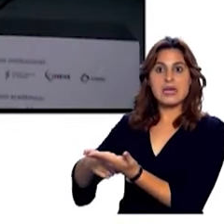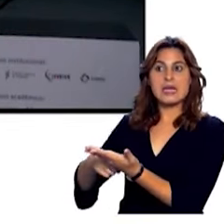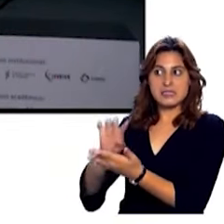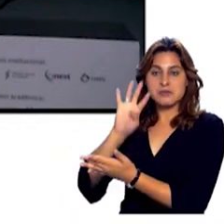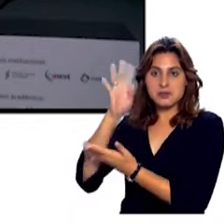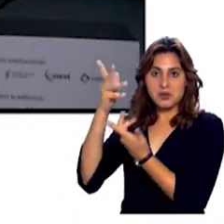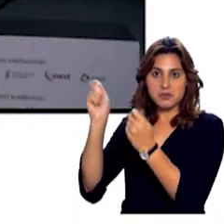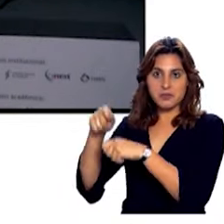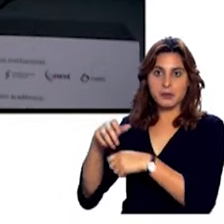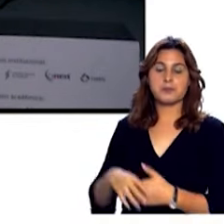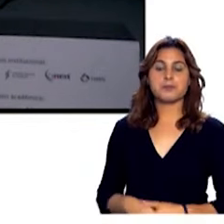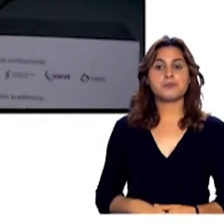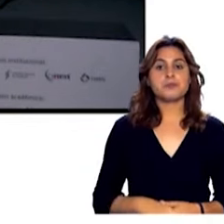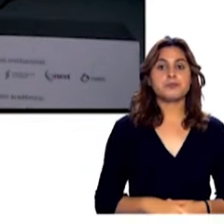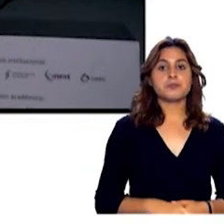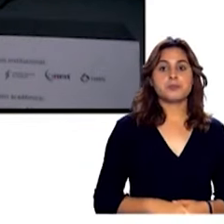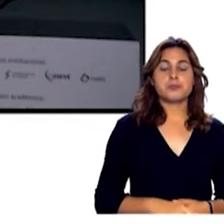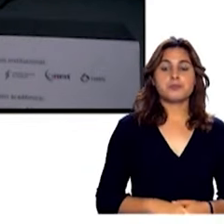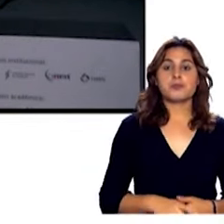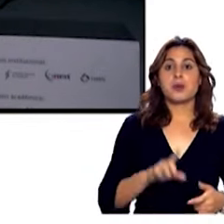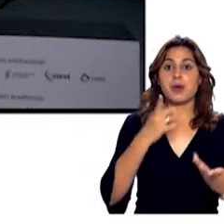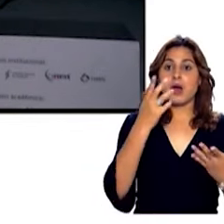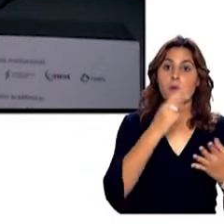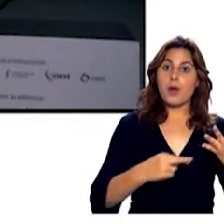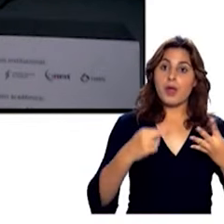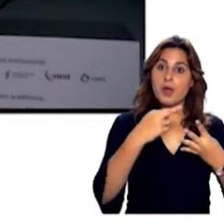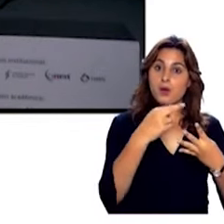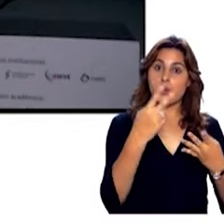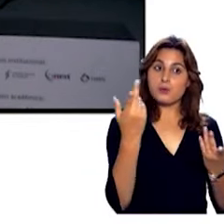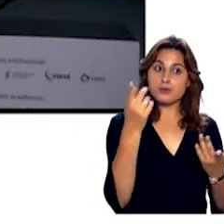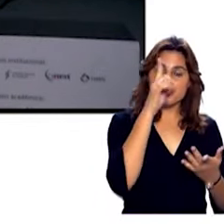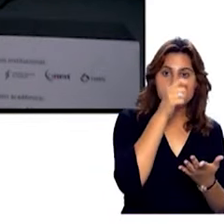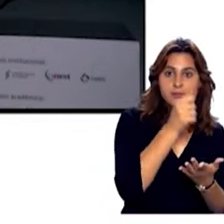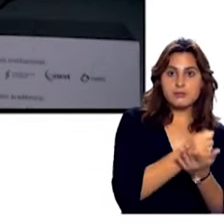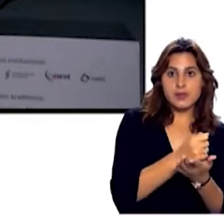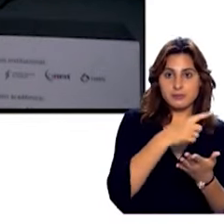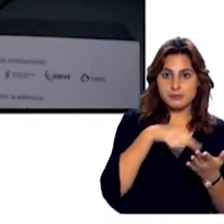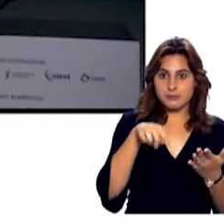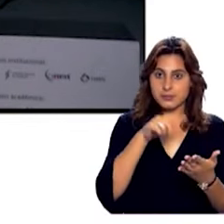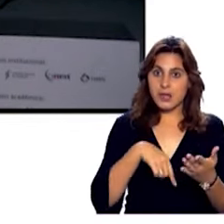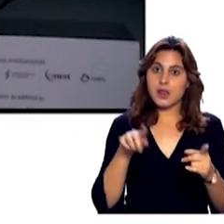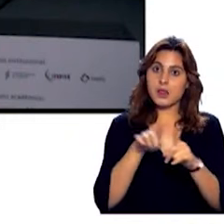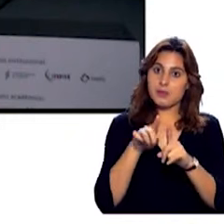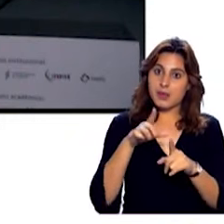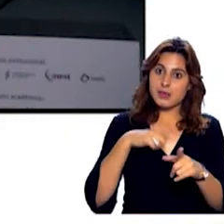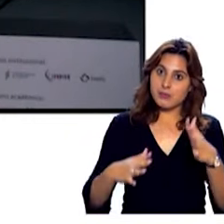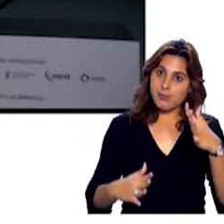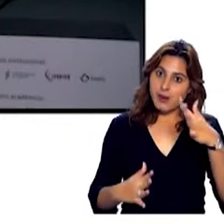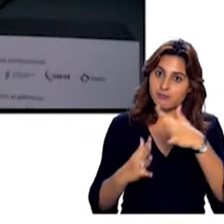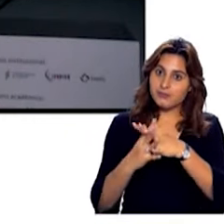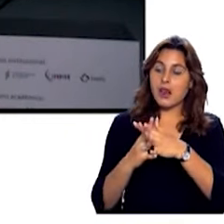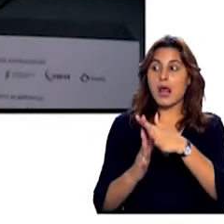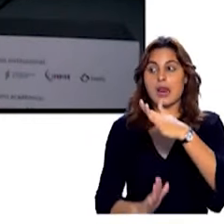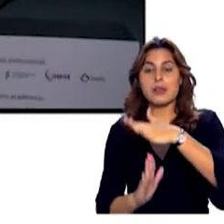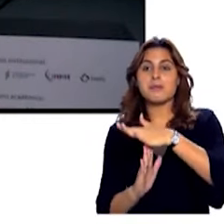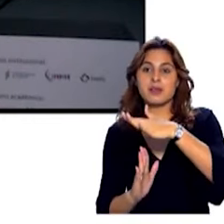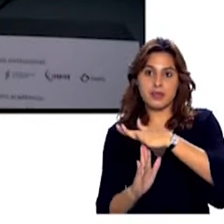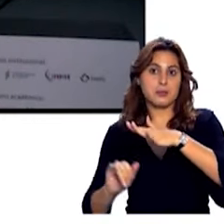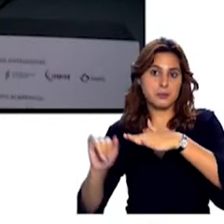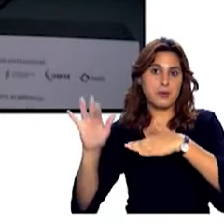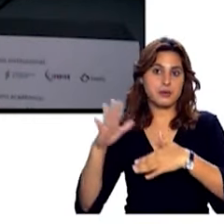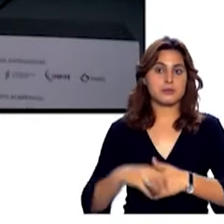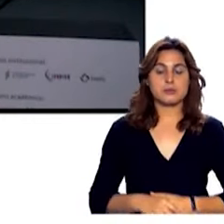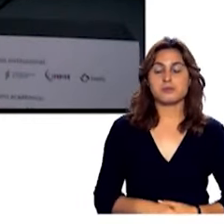casación Pero de Una forma má limitada antes solo ACC la senten dictadas por las audienci provinciales